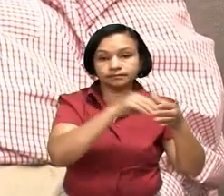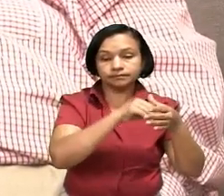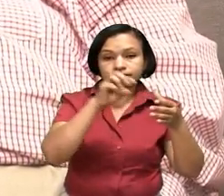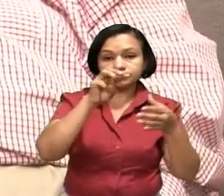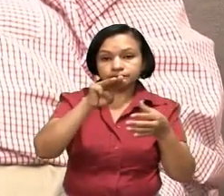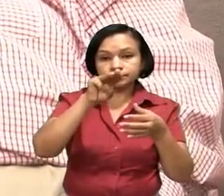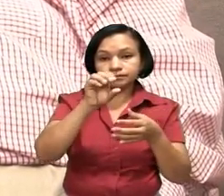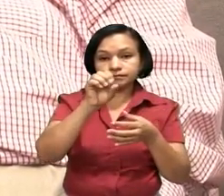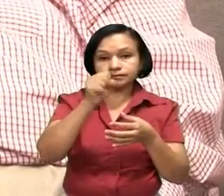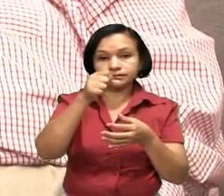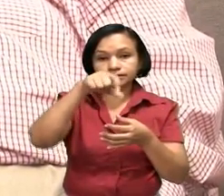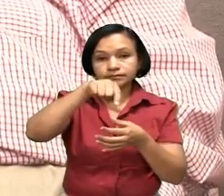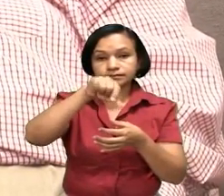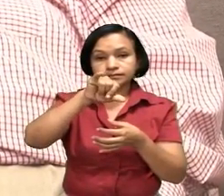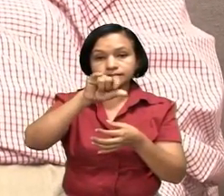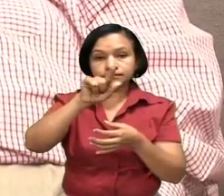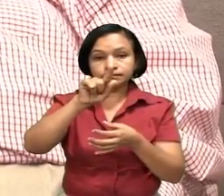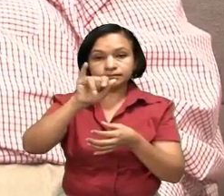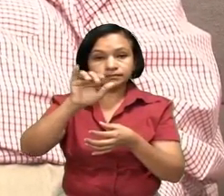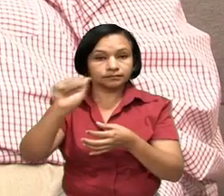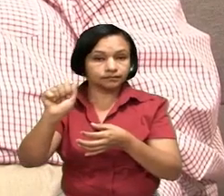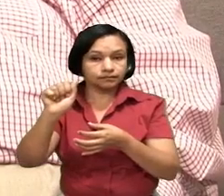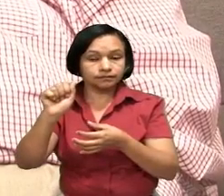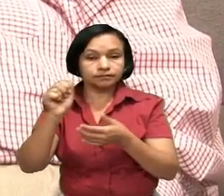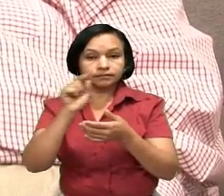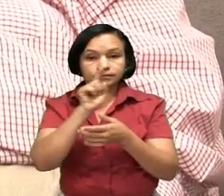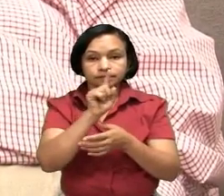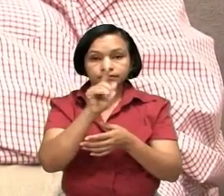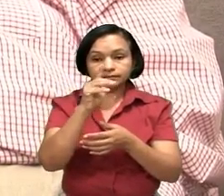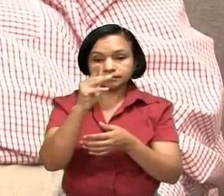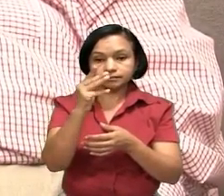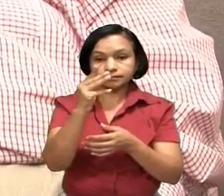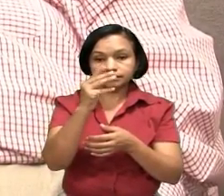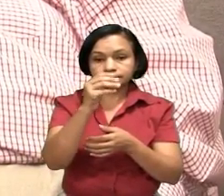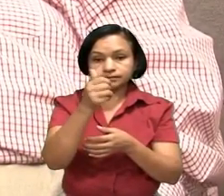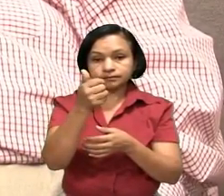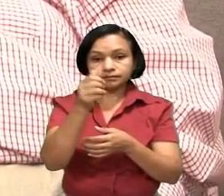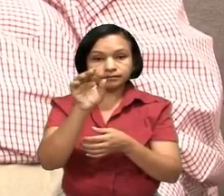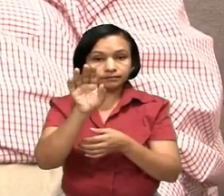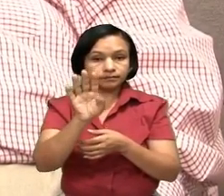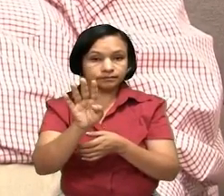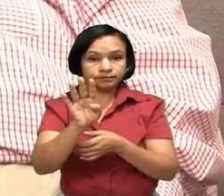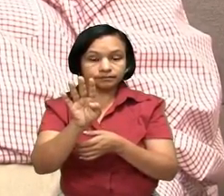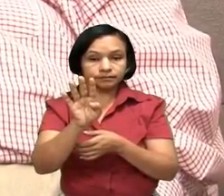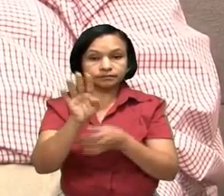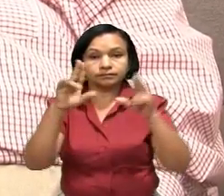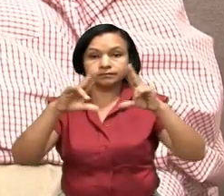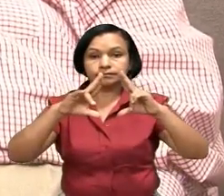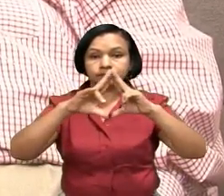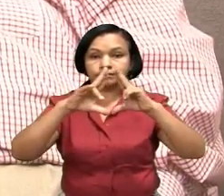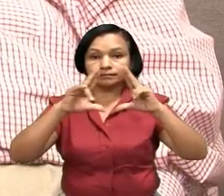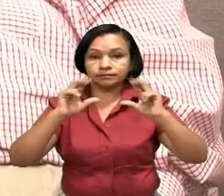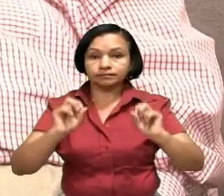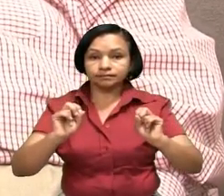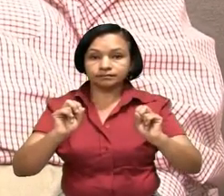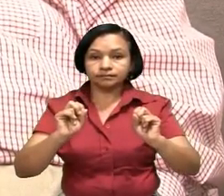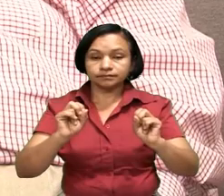mosquitia y eso generó que a mí en 1964 el congreso de nicaragua